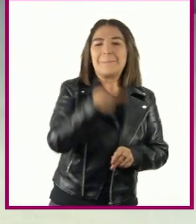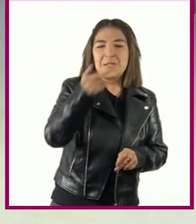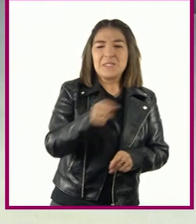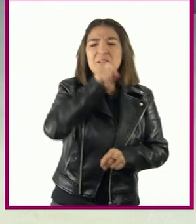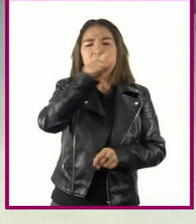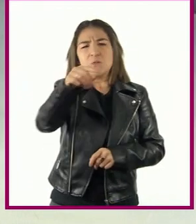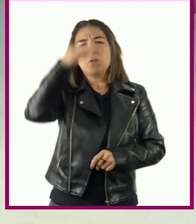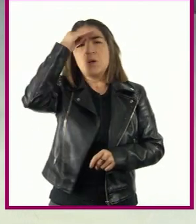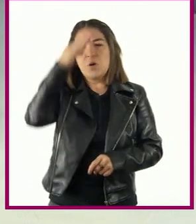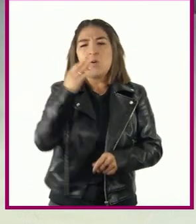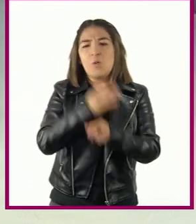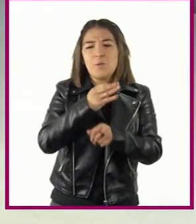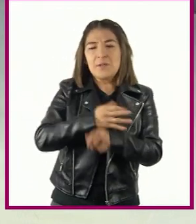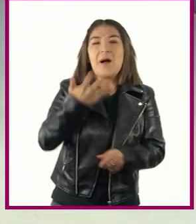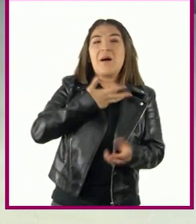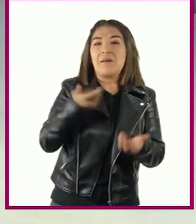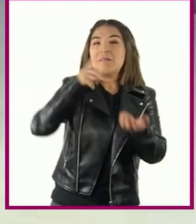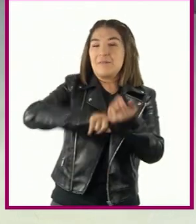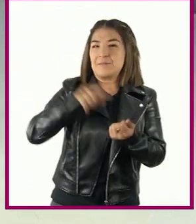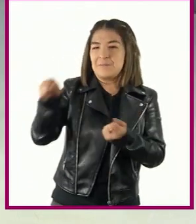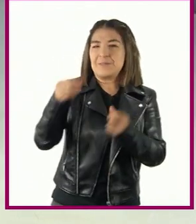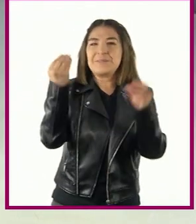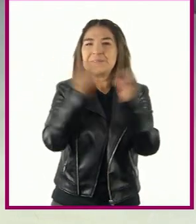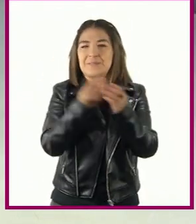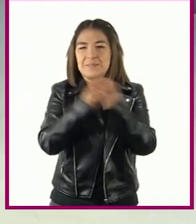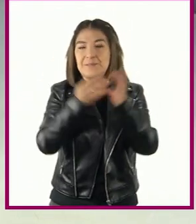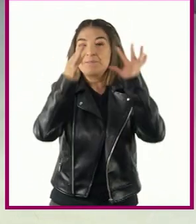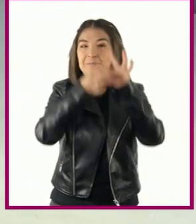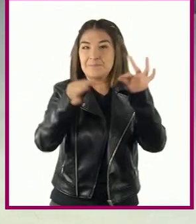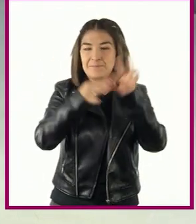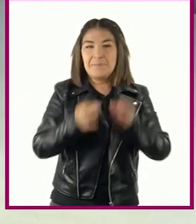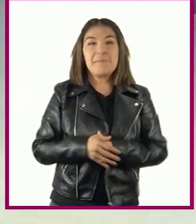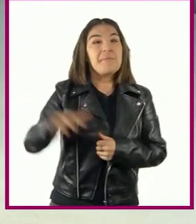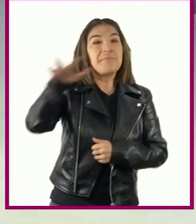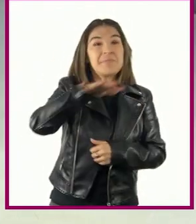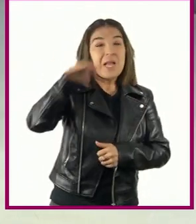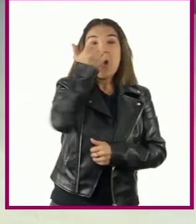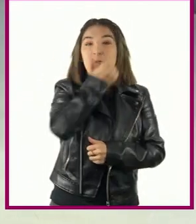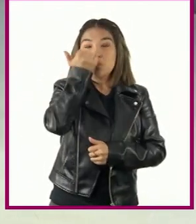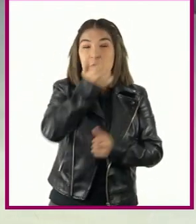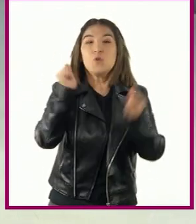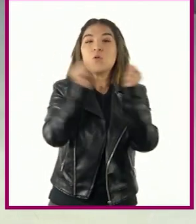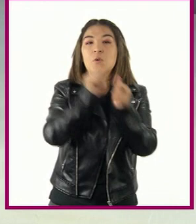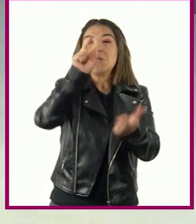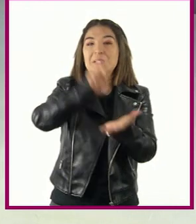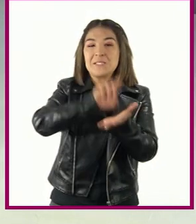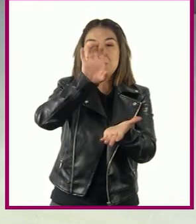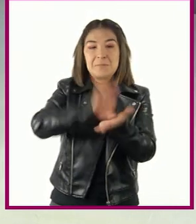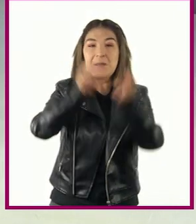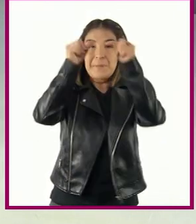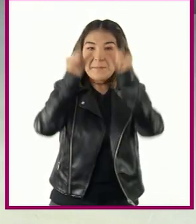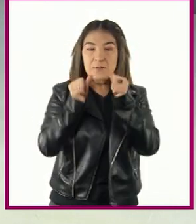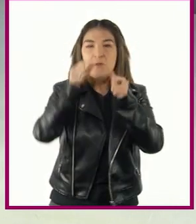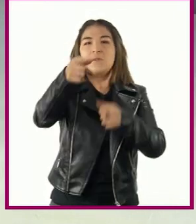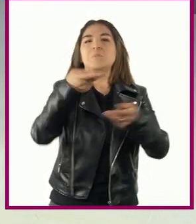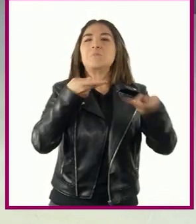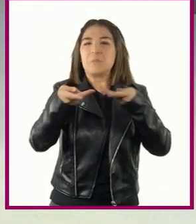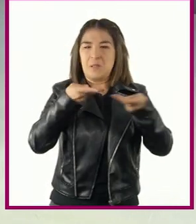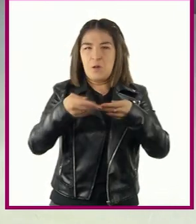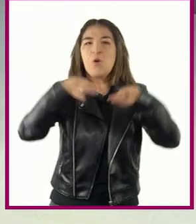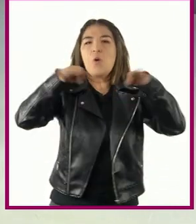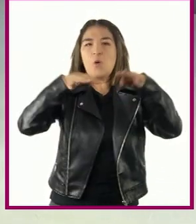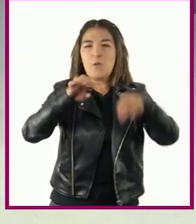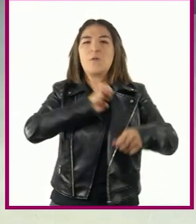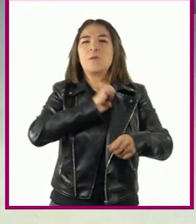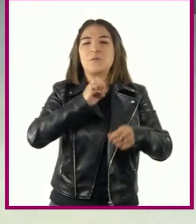y reflexiones que surjan en esta sesión. A las alumnas y alumnos con discapacidad visual les pedimos que también